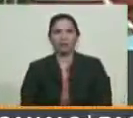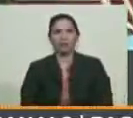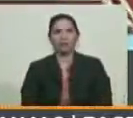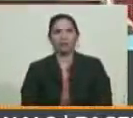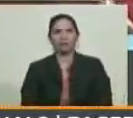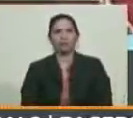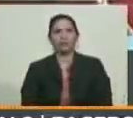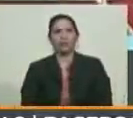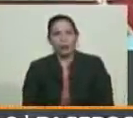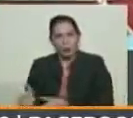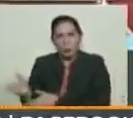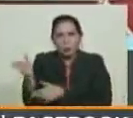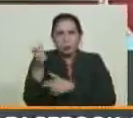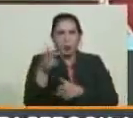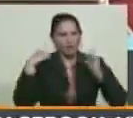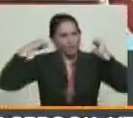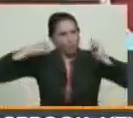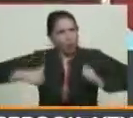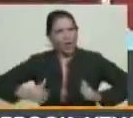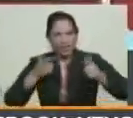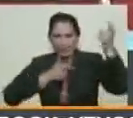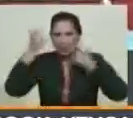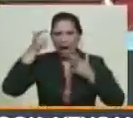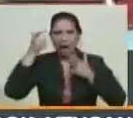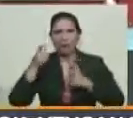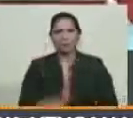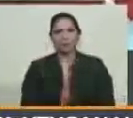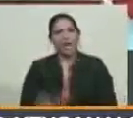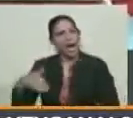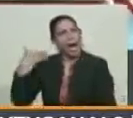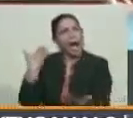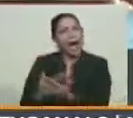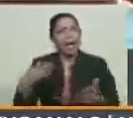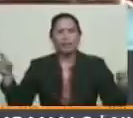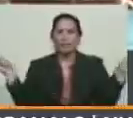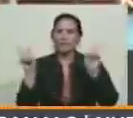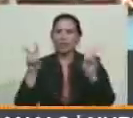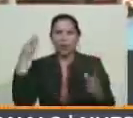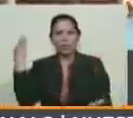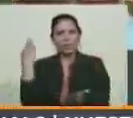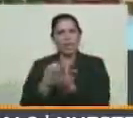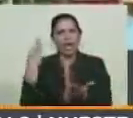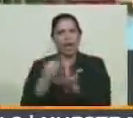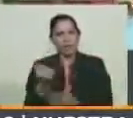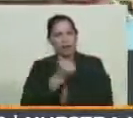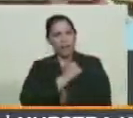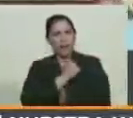bayoneta calada y el morral de Chávez en la espalda! ¡Hasta la victoria siempre, camaradas!